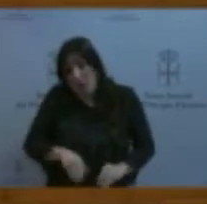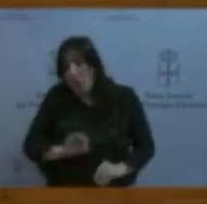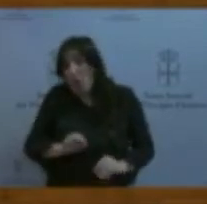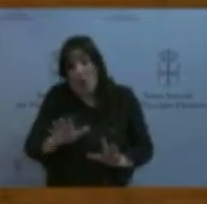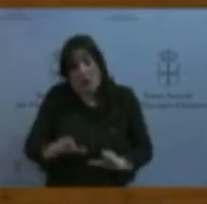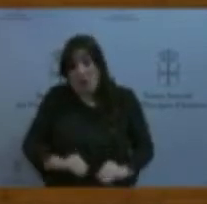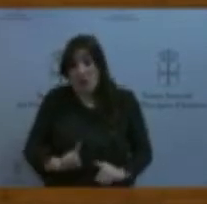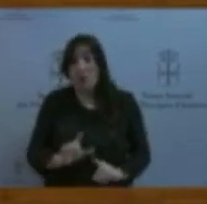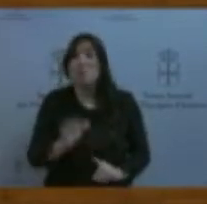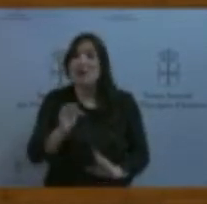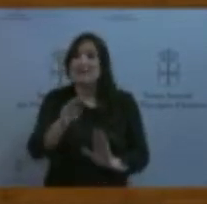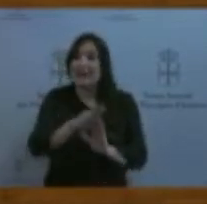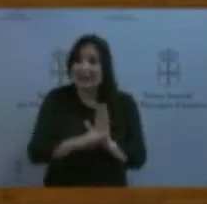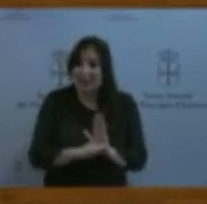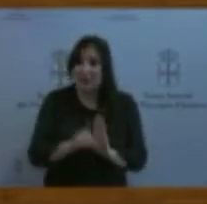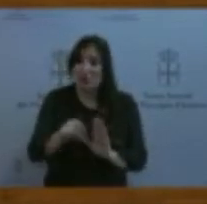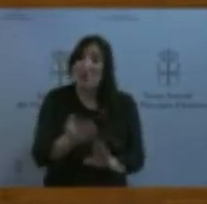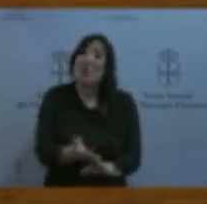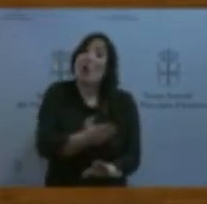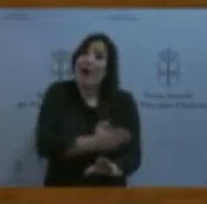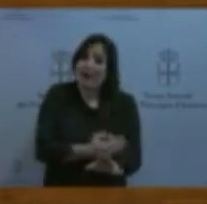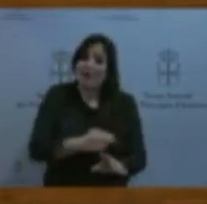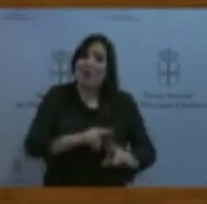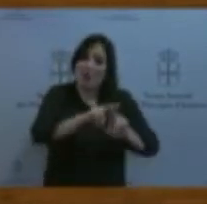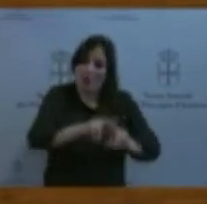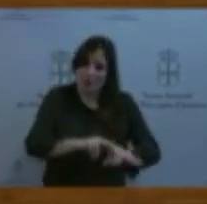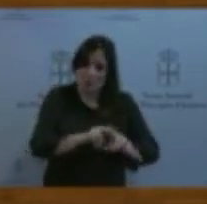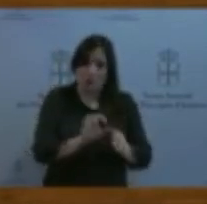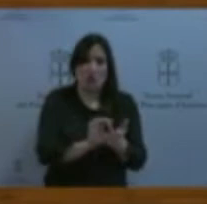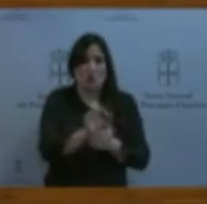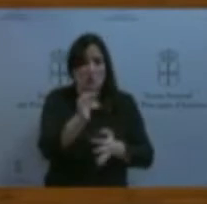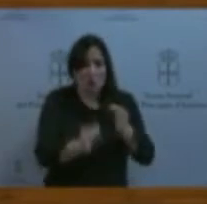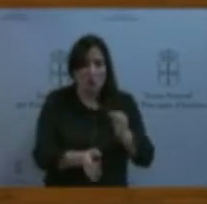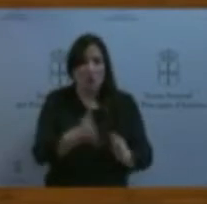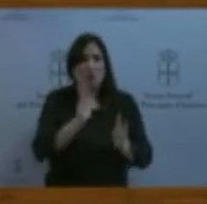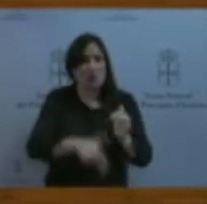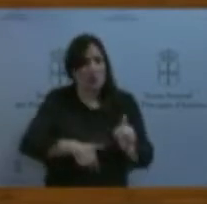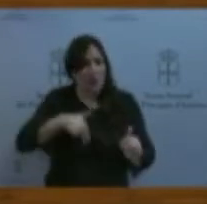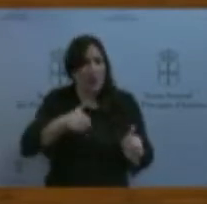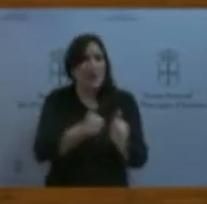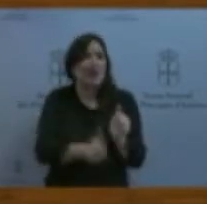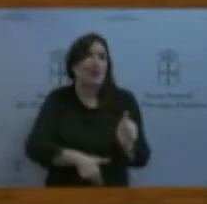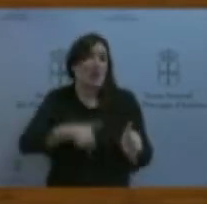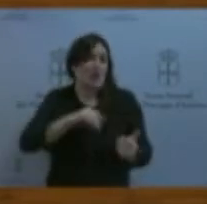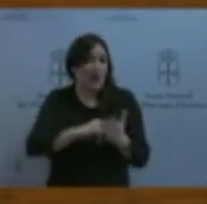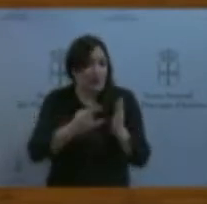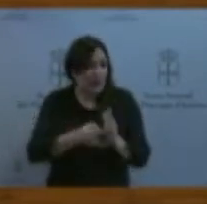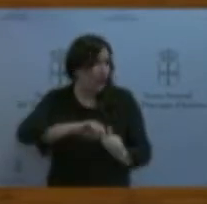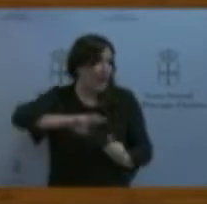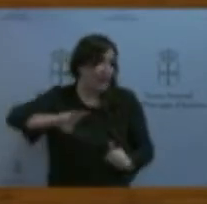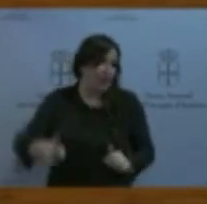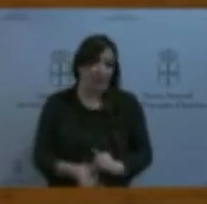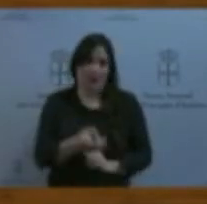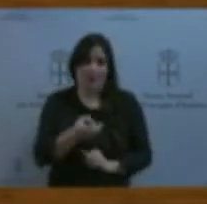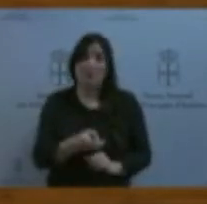de servicios jurídicos, intervenciones generales, secretarios generales técnicos, etcétera. Esos órganos gestores son los que